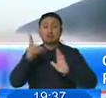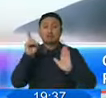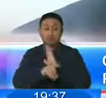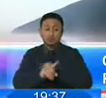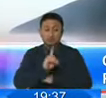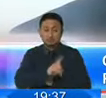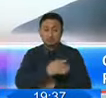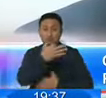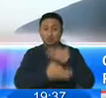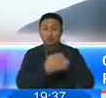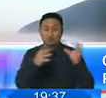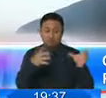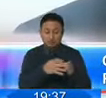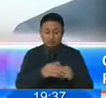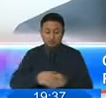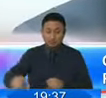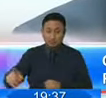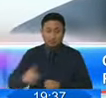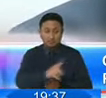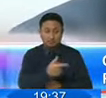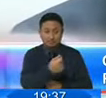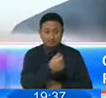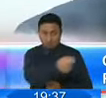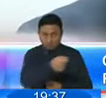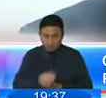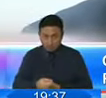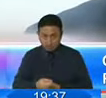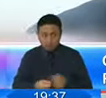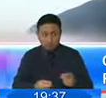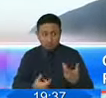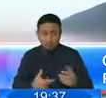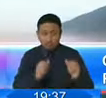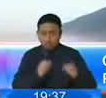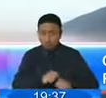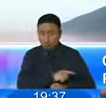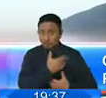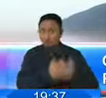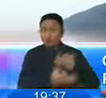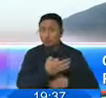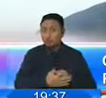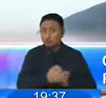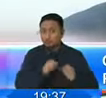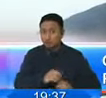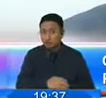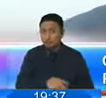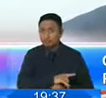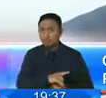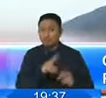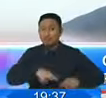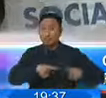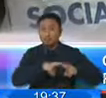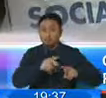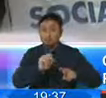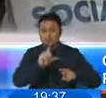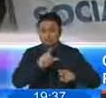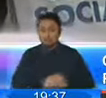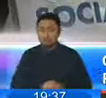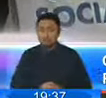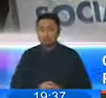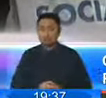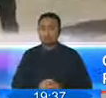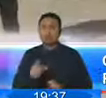los juzgados en donde ellos van no solamente a retirar la plata, sino que incluso pueden hacer un juicio para aumentar el valor del precio. Los